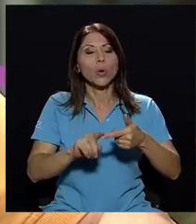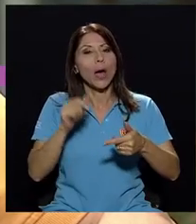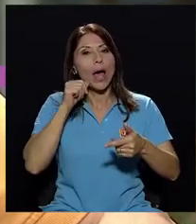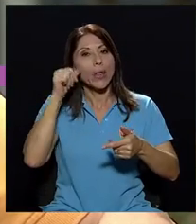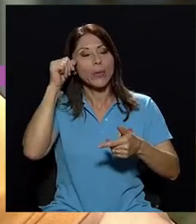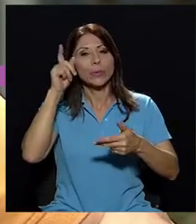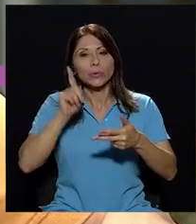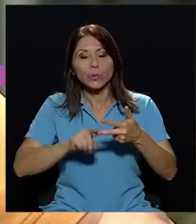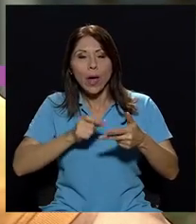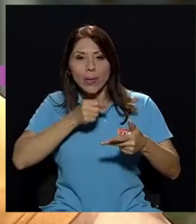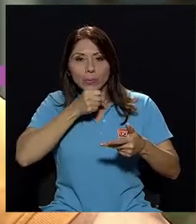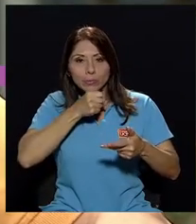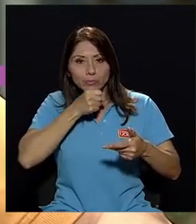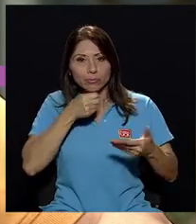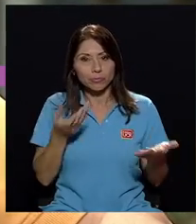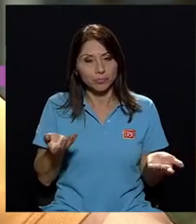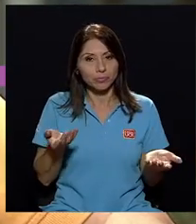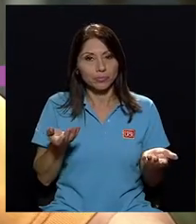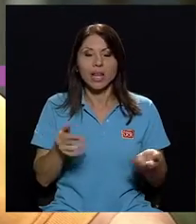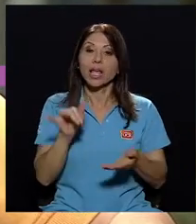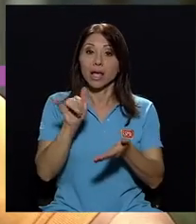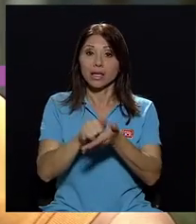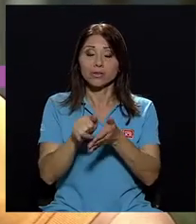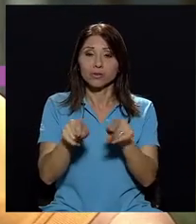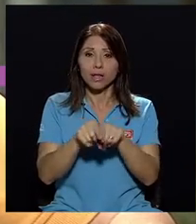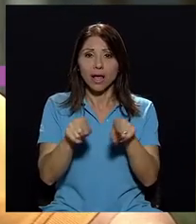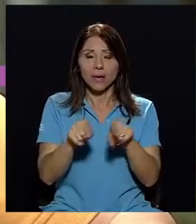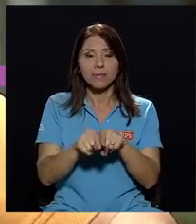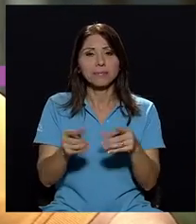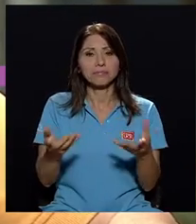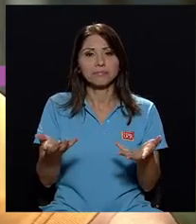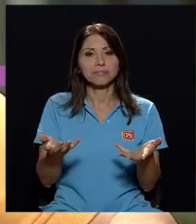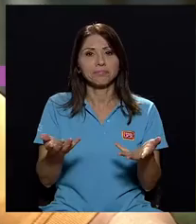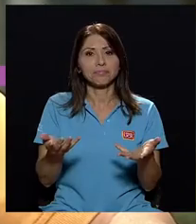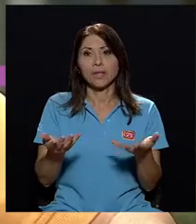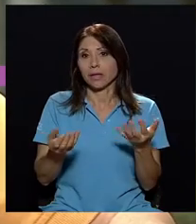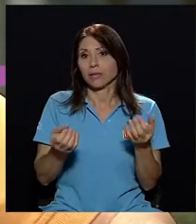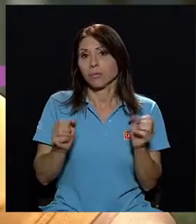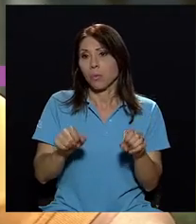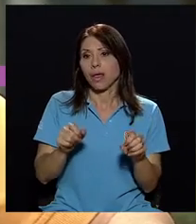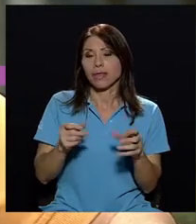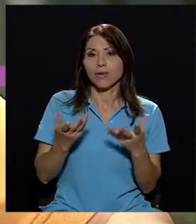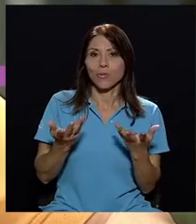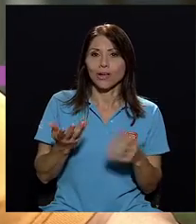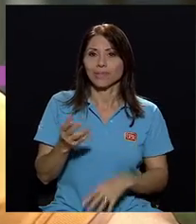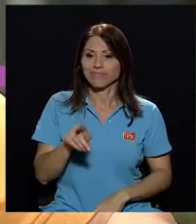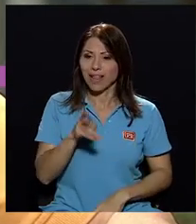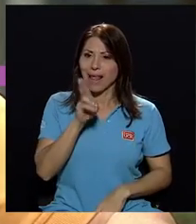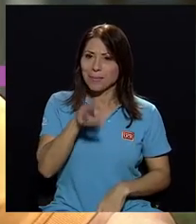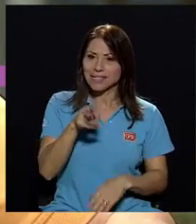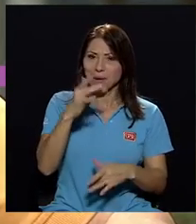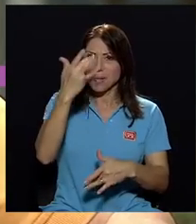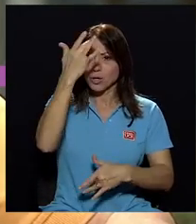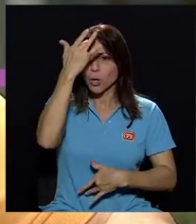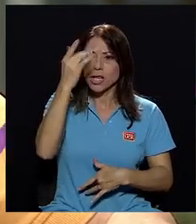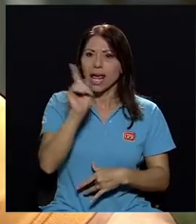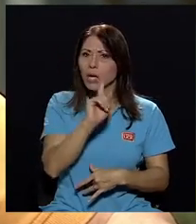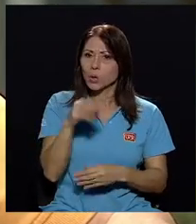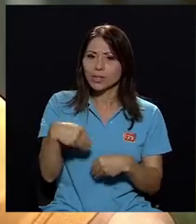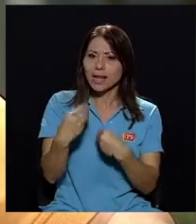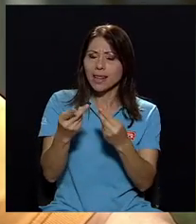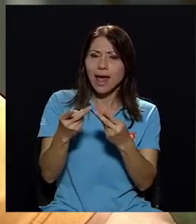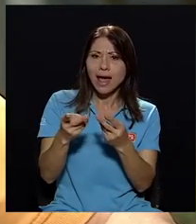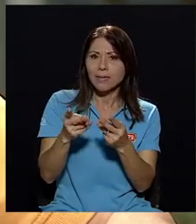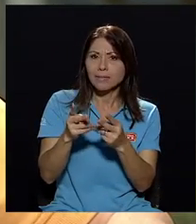adultas mayores, ¿verdad? Y esto conlleva también que se desvalorice la misma patología, ¿verdad? Y que se